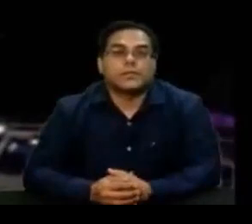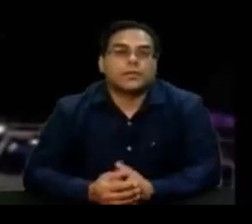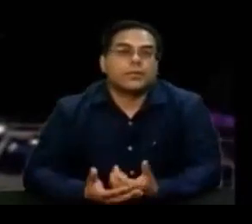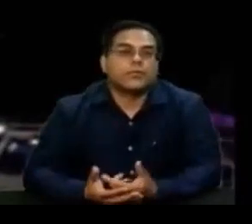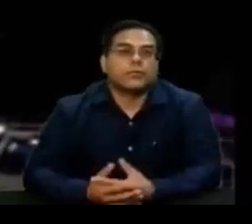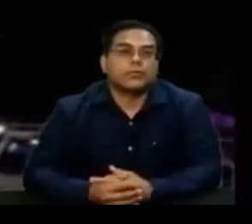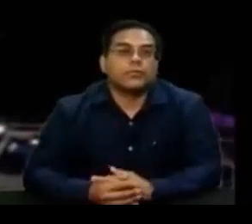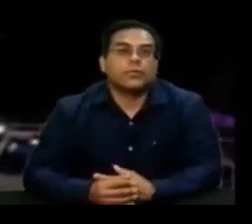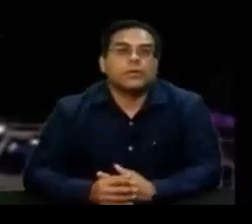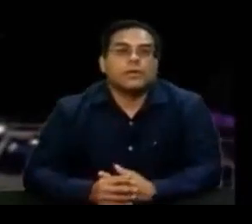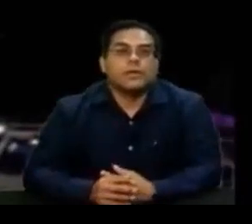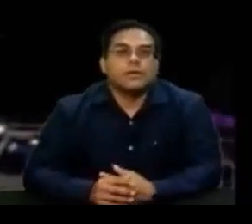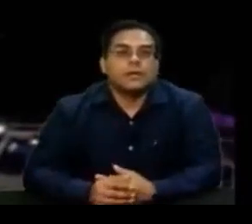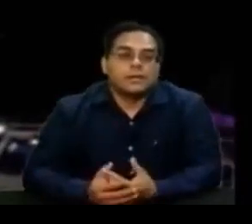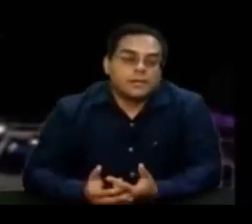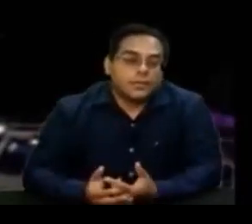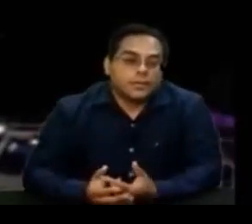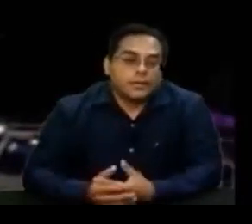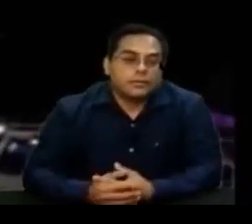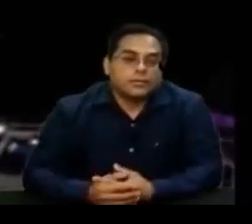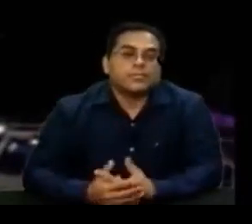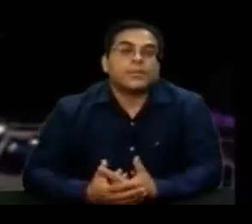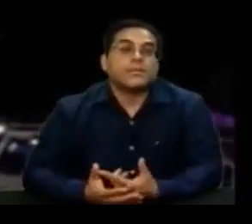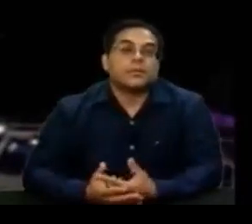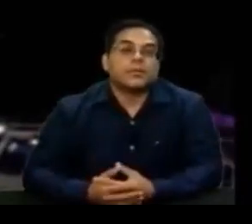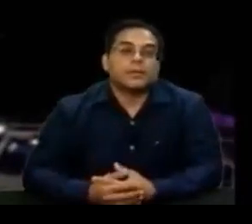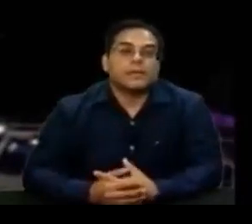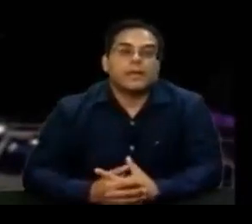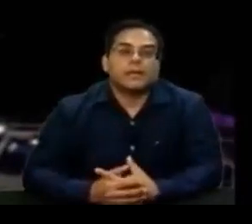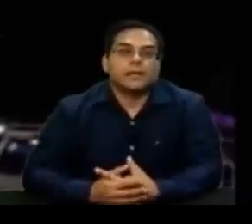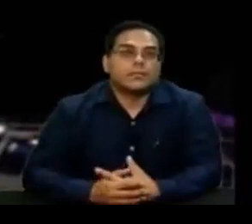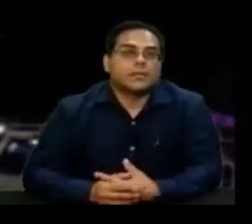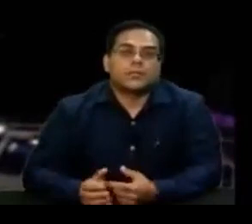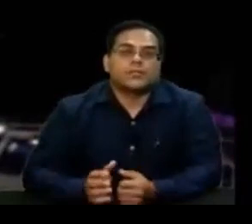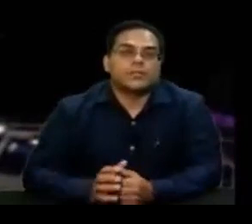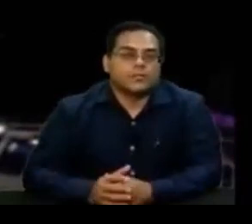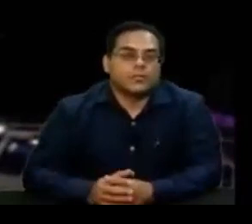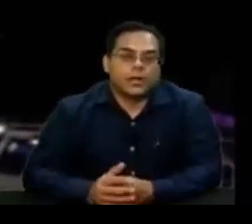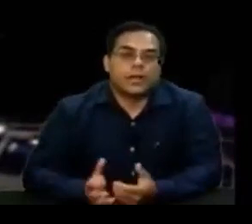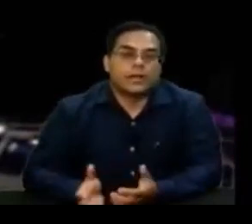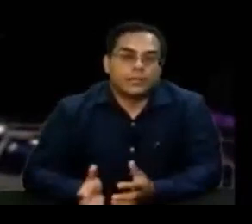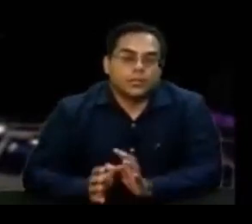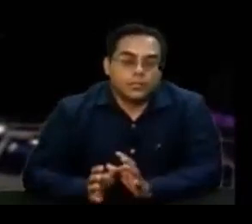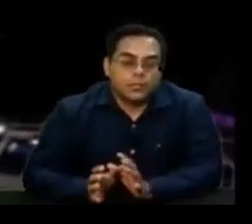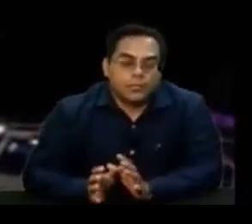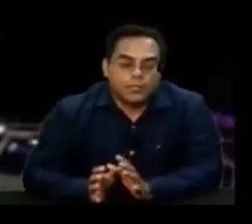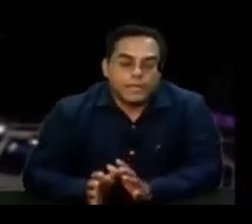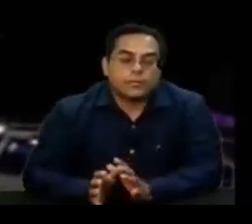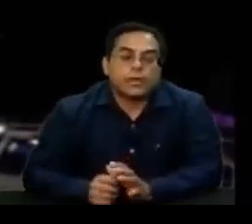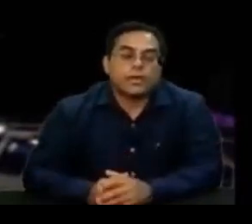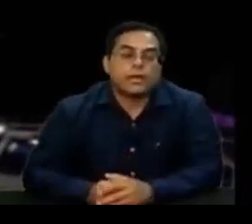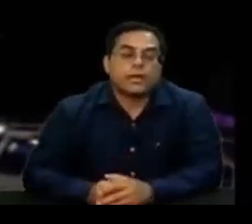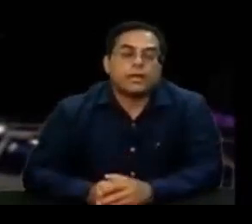Por ejemplo, en el FORT 1, que es realmente un desprendimiento del maxilar, tenemos que reposicionar en su lugar, repito,